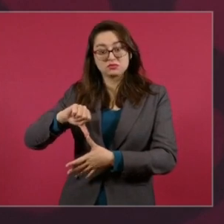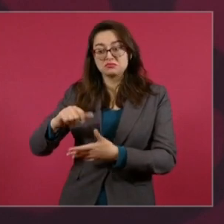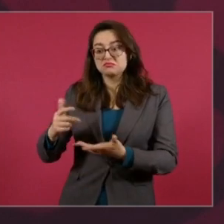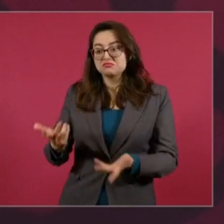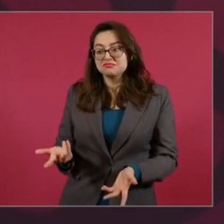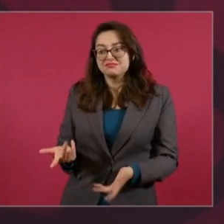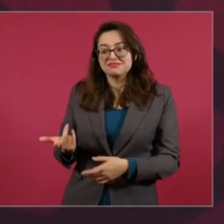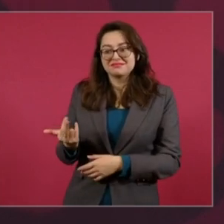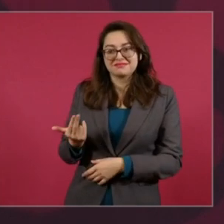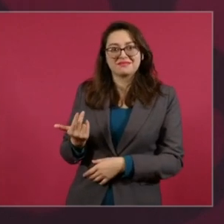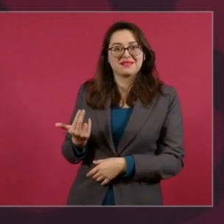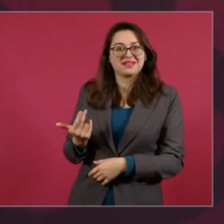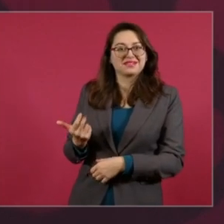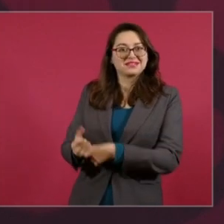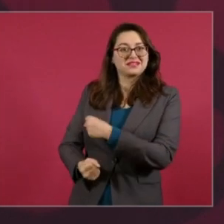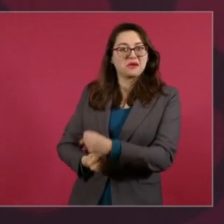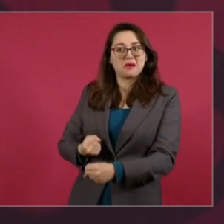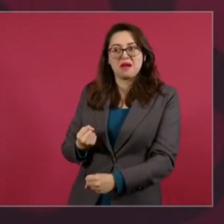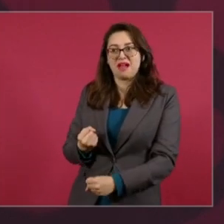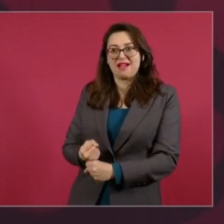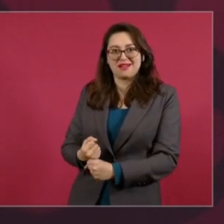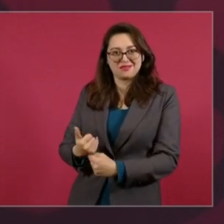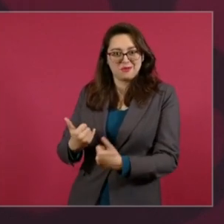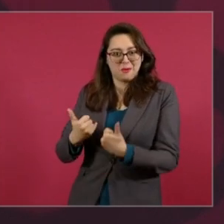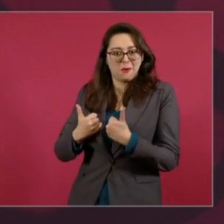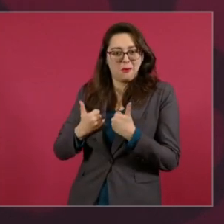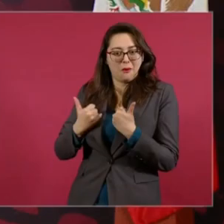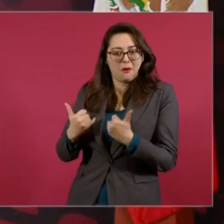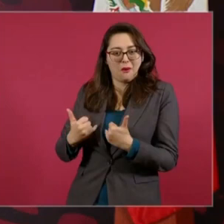está en 25 años.